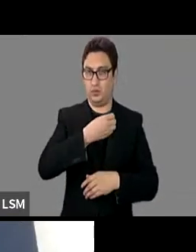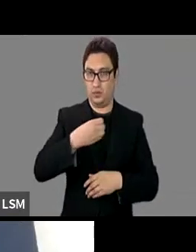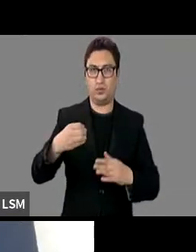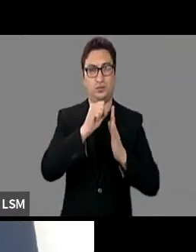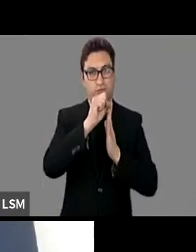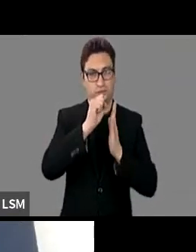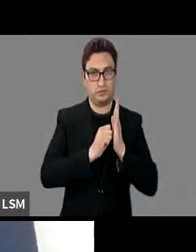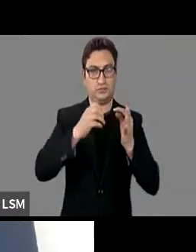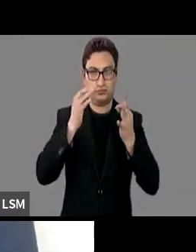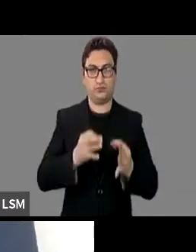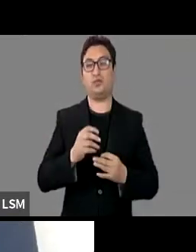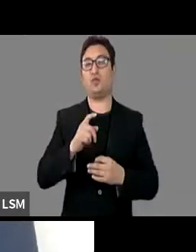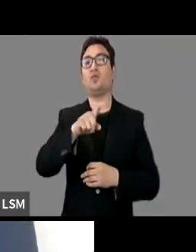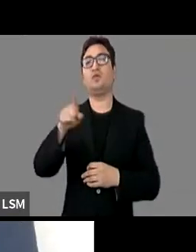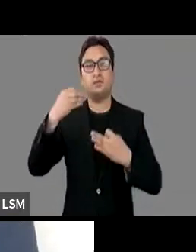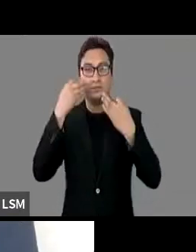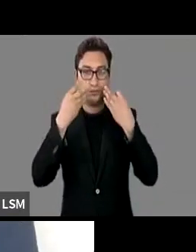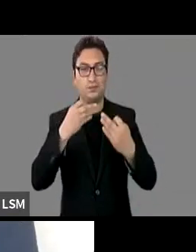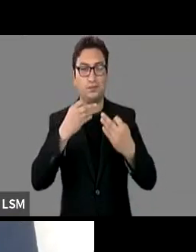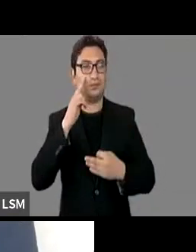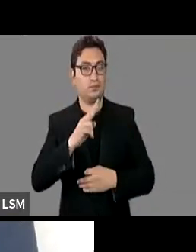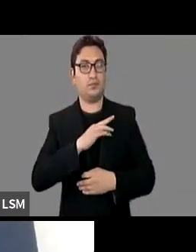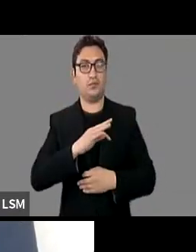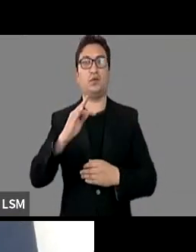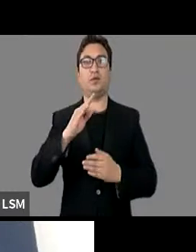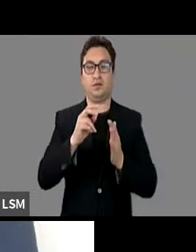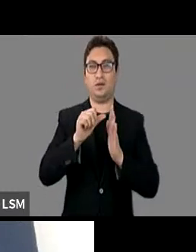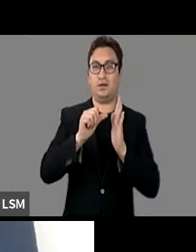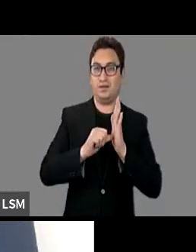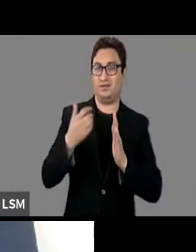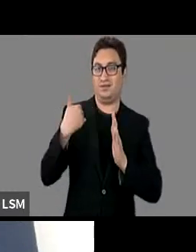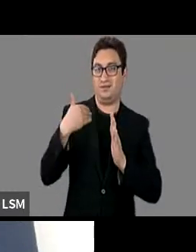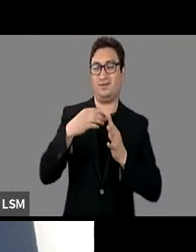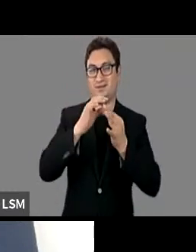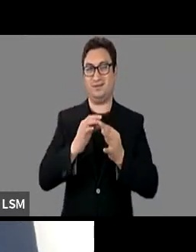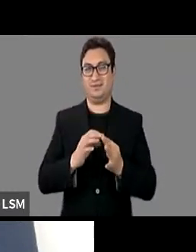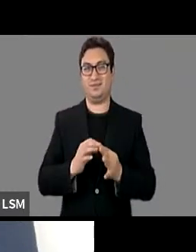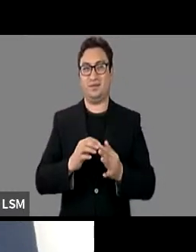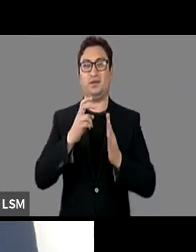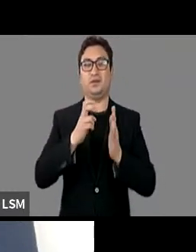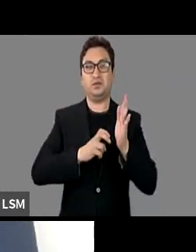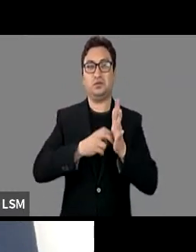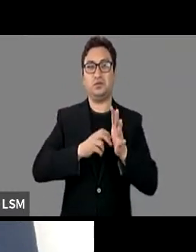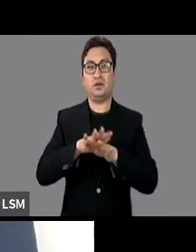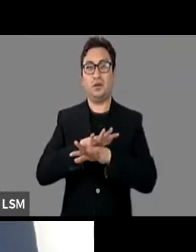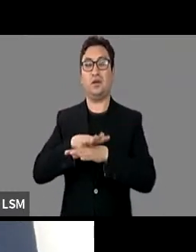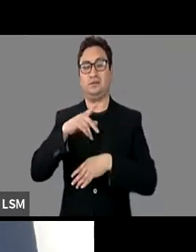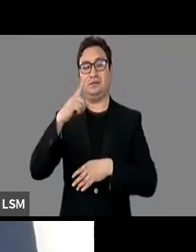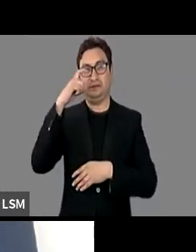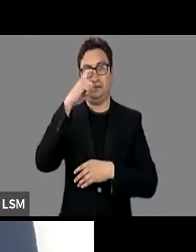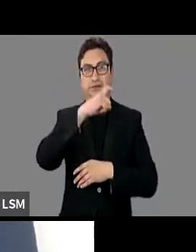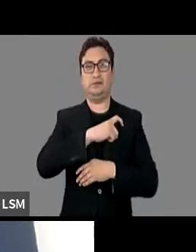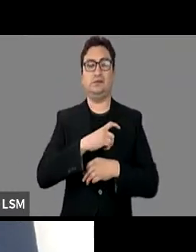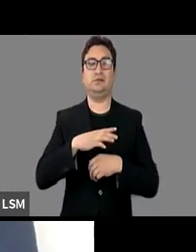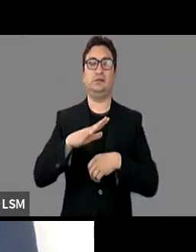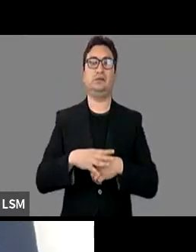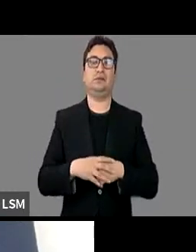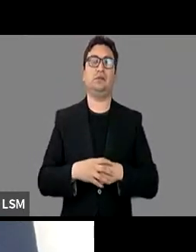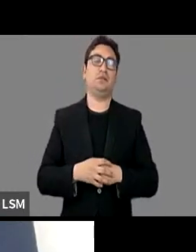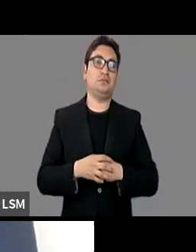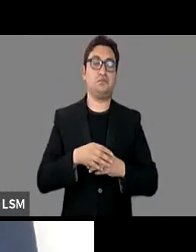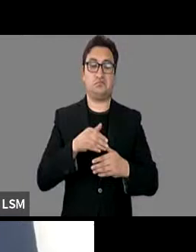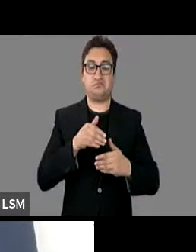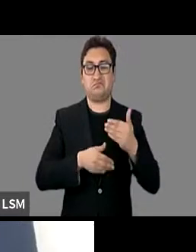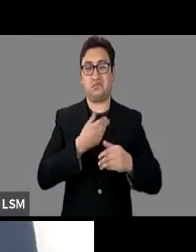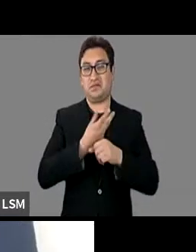los artículos que hice referencia con anterioridad, que es muy difícil llevar a cabo estos ajustes donde la formalidad, como le